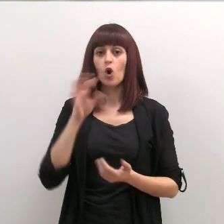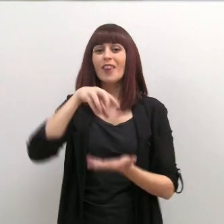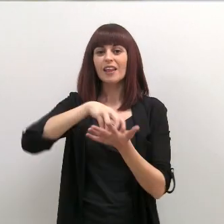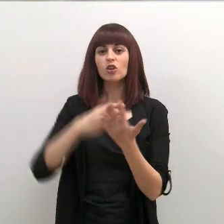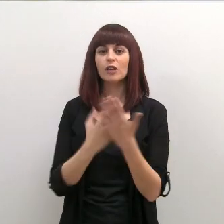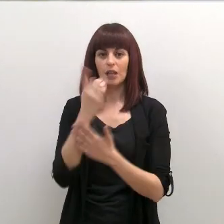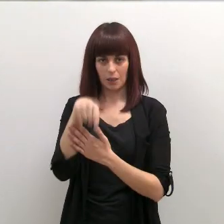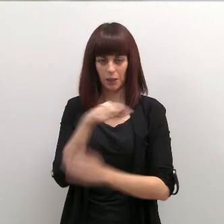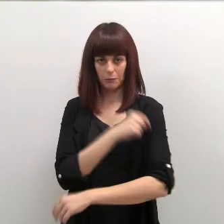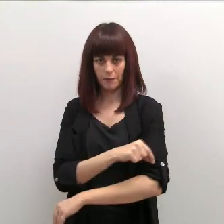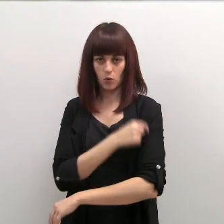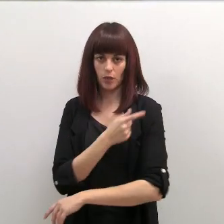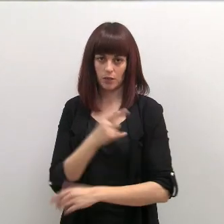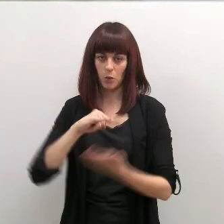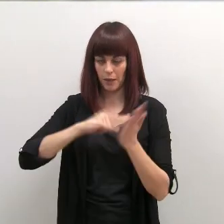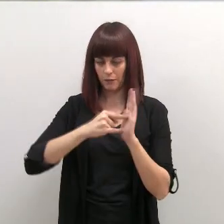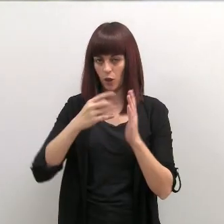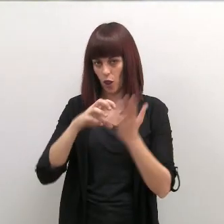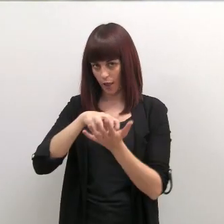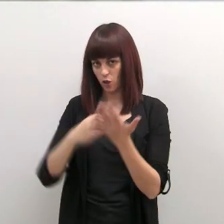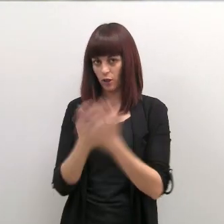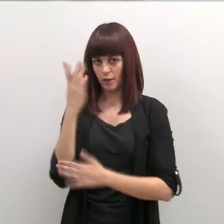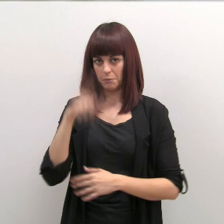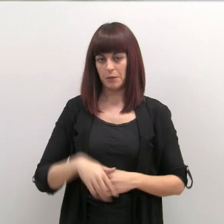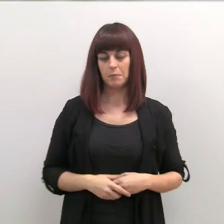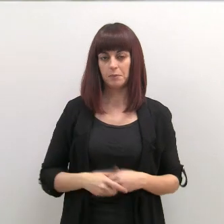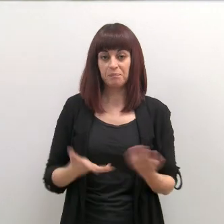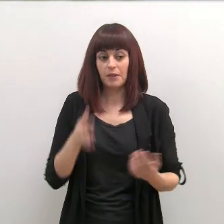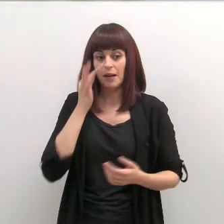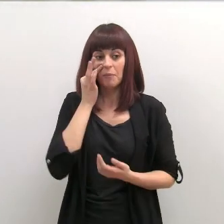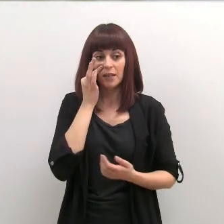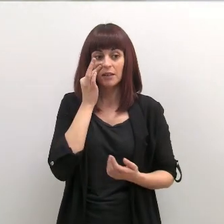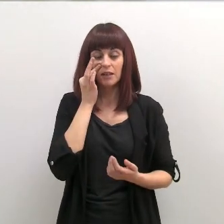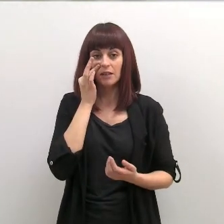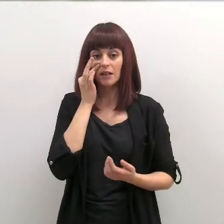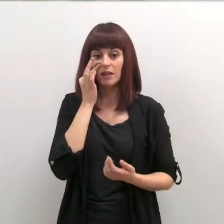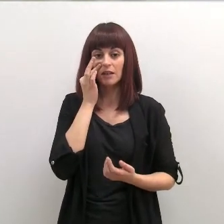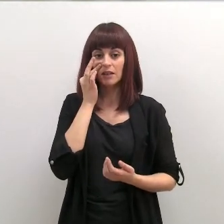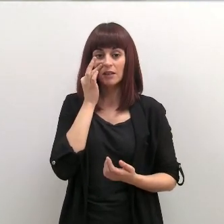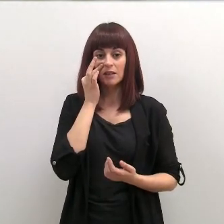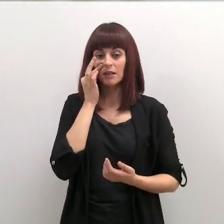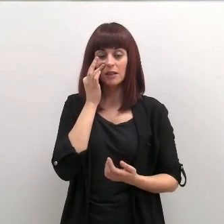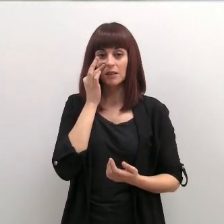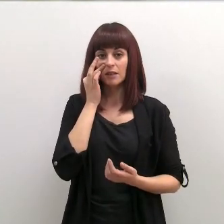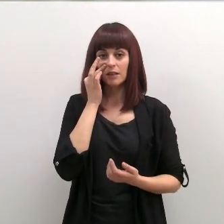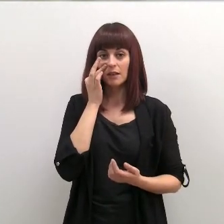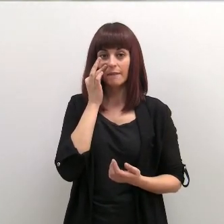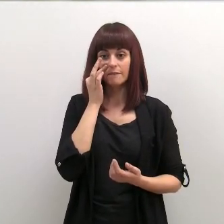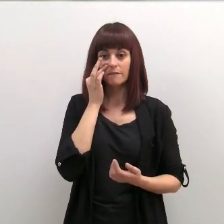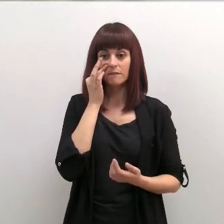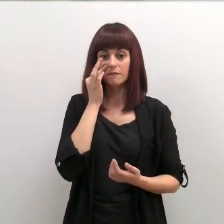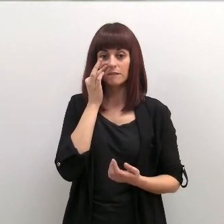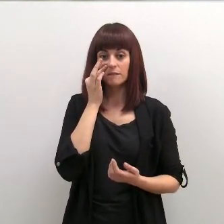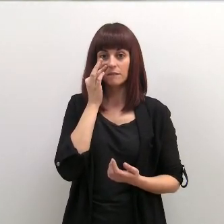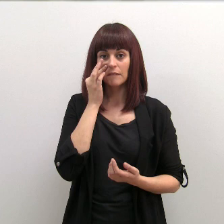día. Estamos planificándolo con los centros de día, ¿vale? O sea que realmente eso lo vamos a ir